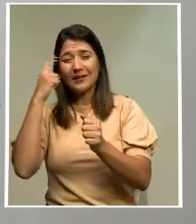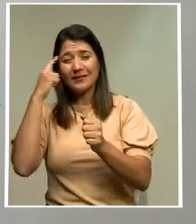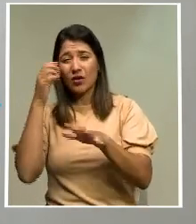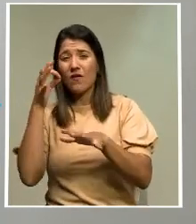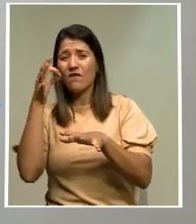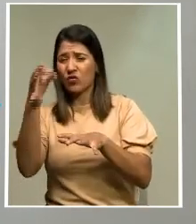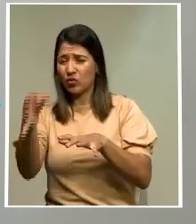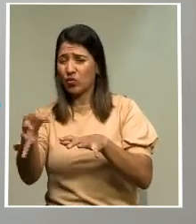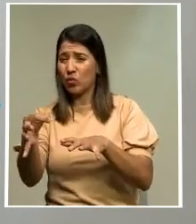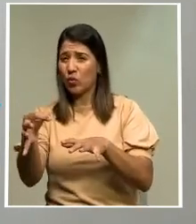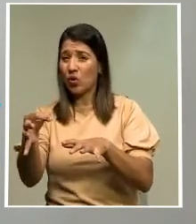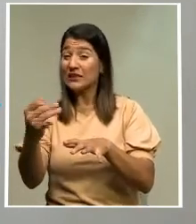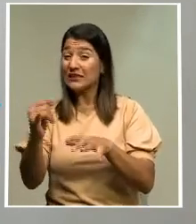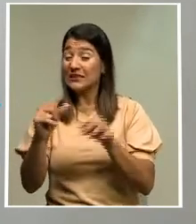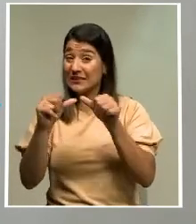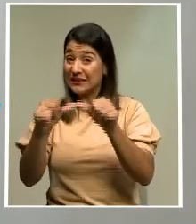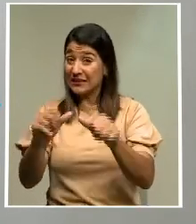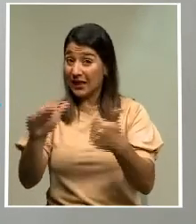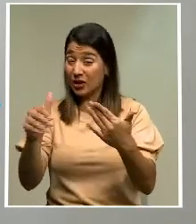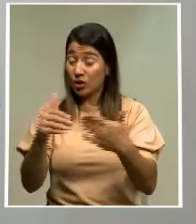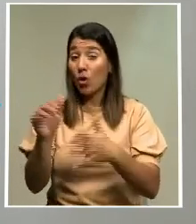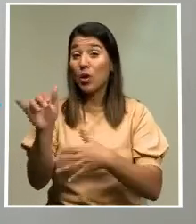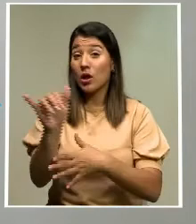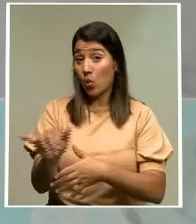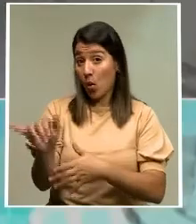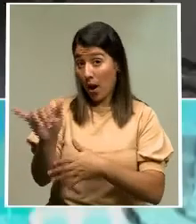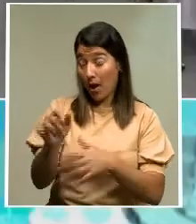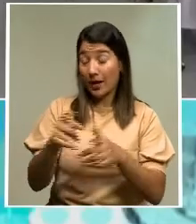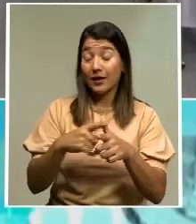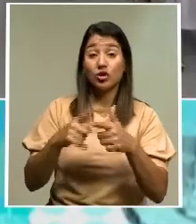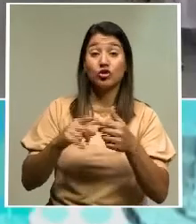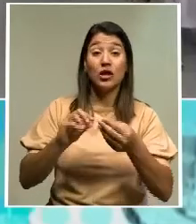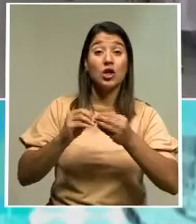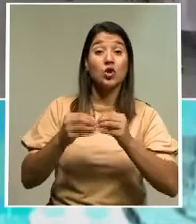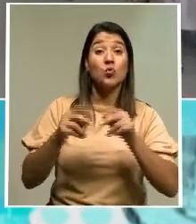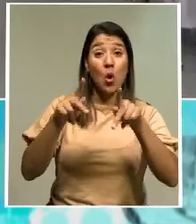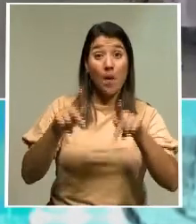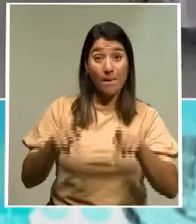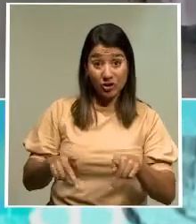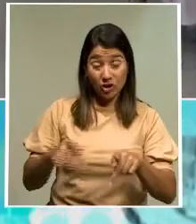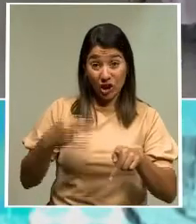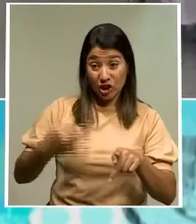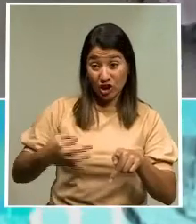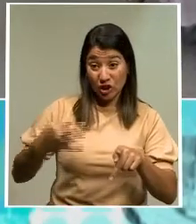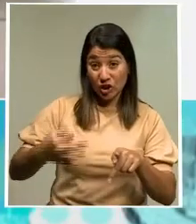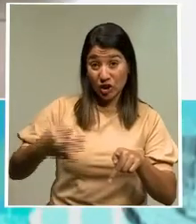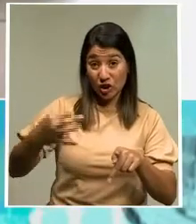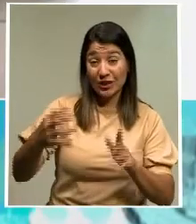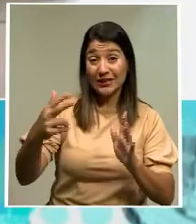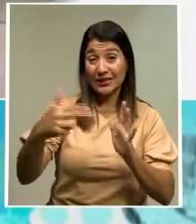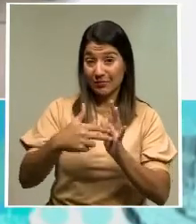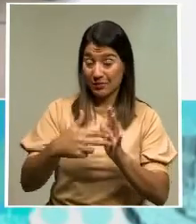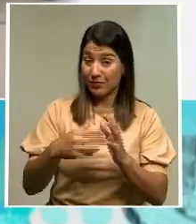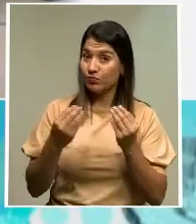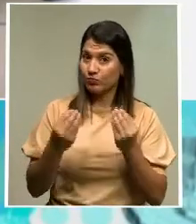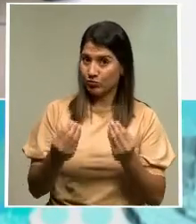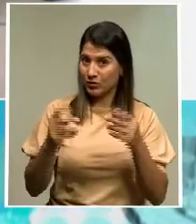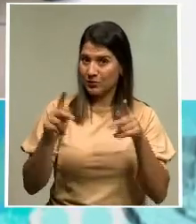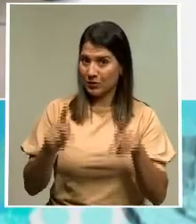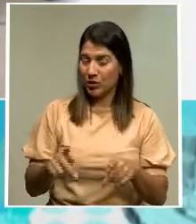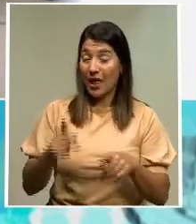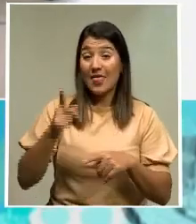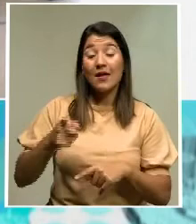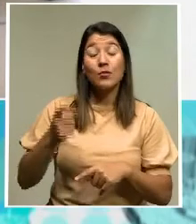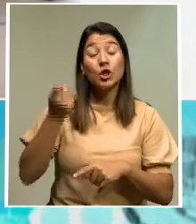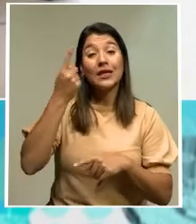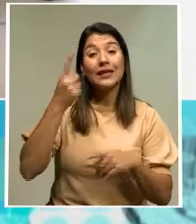un plazo corto de tiempo pues el número de casos aumente a niveles realmente muy importantes. Tenemos que tener